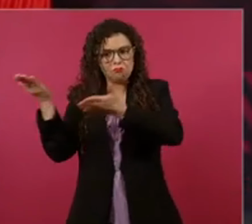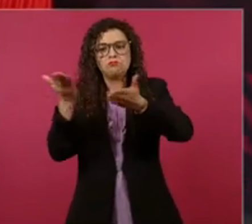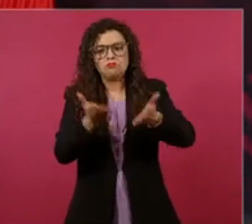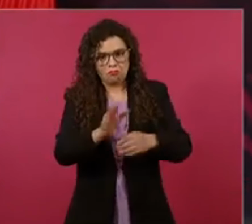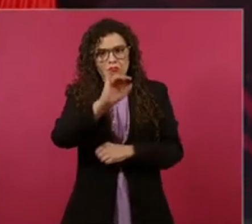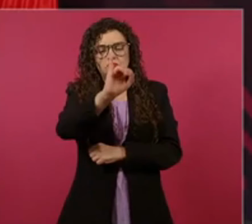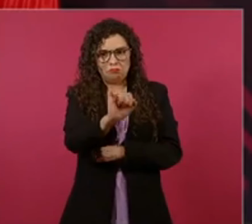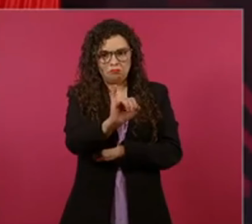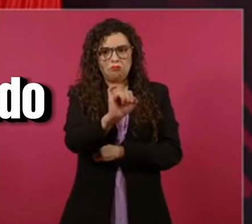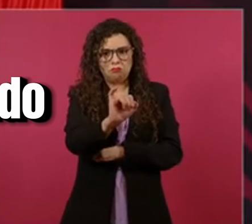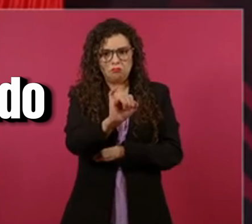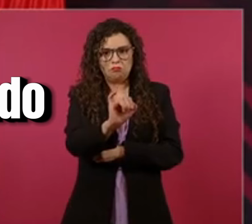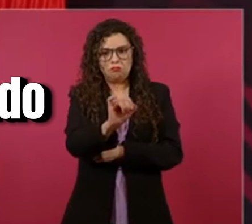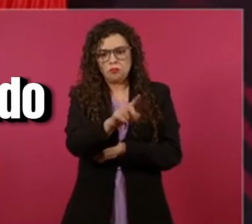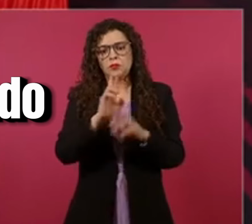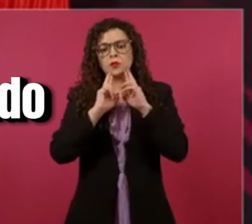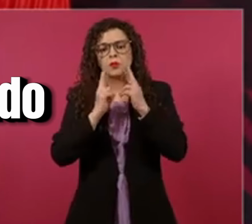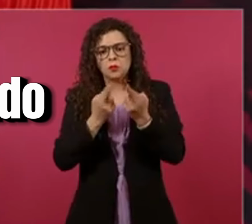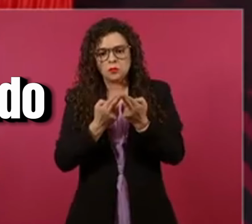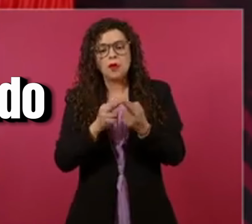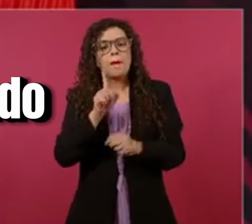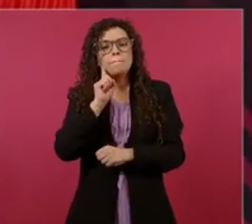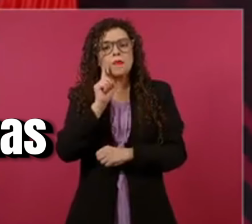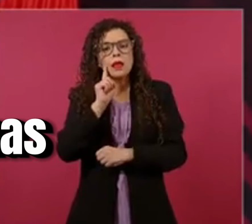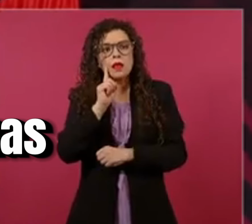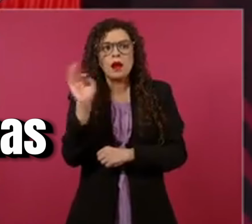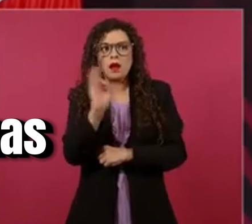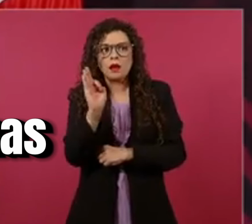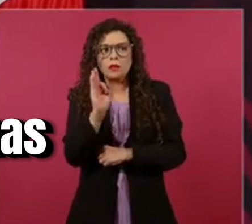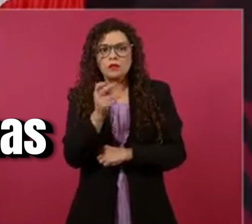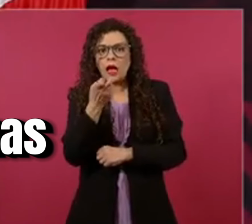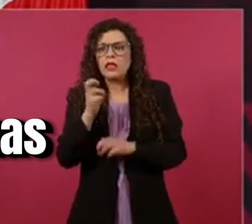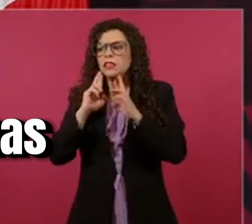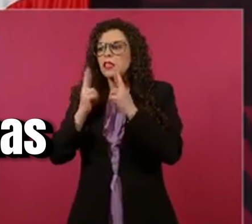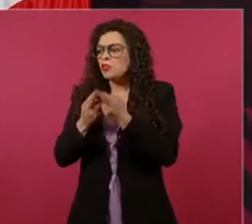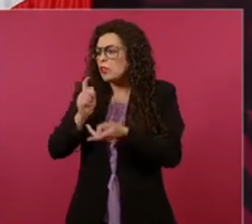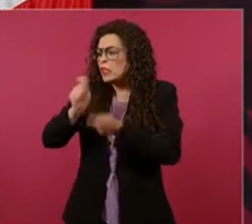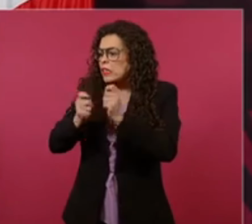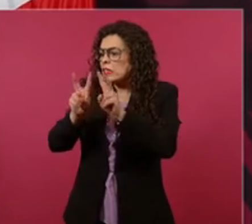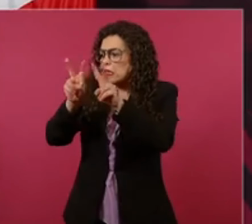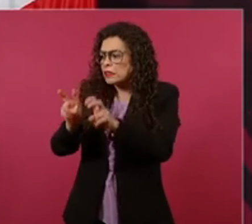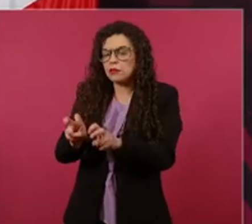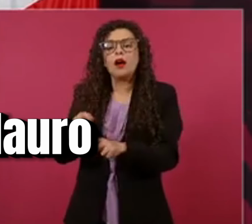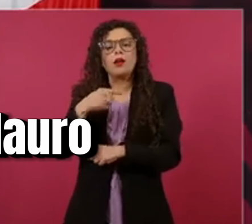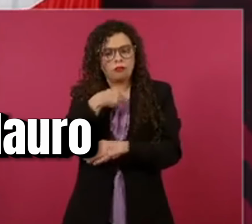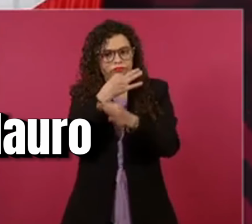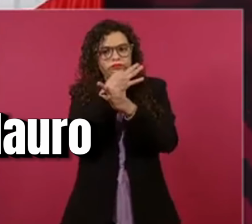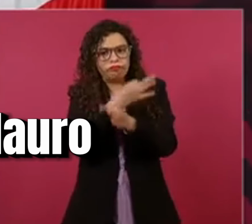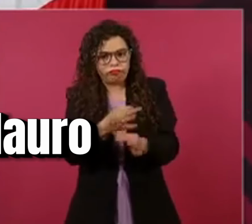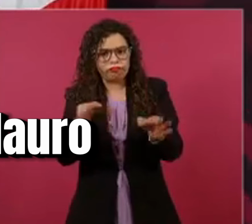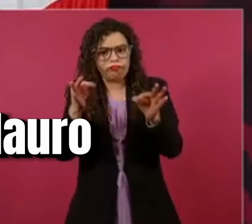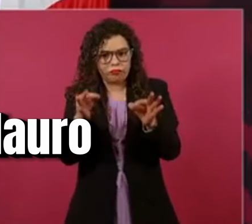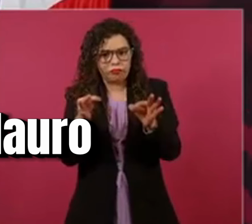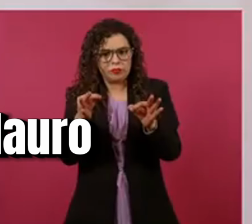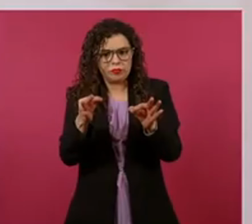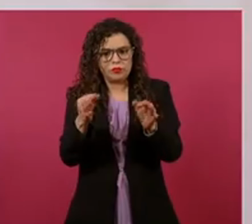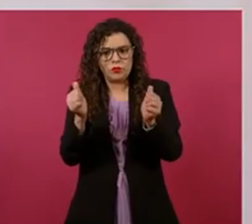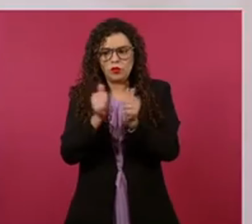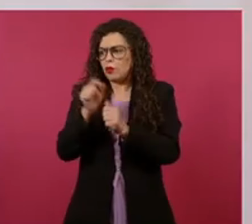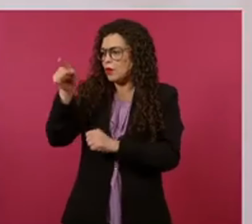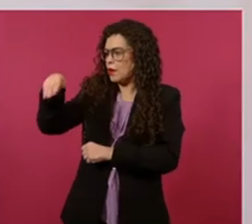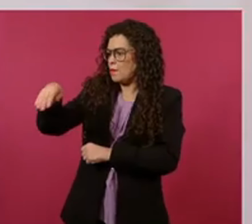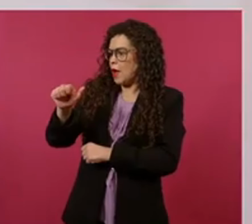Y quizá mañana mismo estaremos dando información sobre esa reunión y sobre otros temas. Si quieren, ya allá en la casa de campaña, aquí con